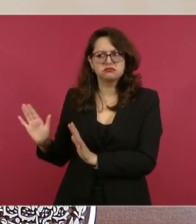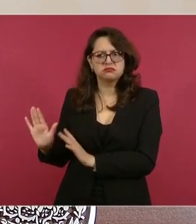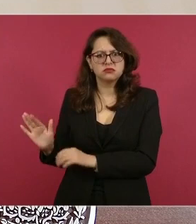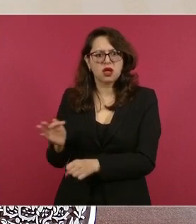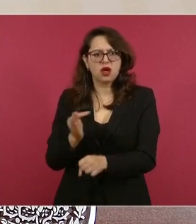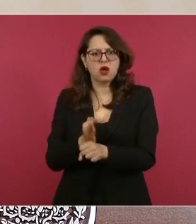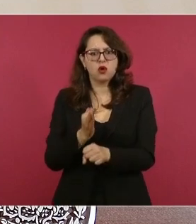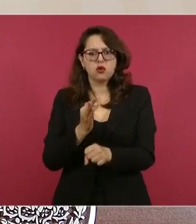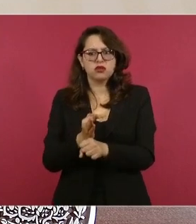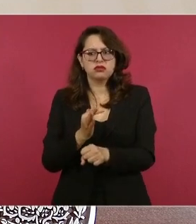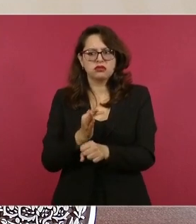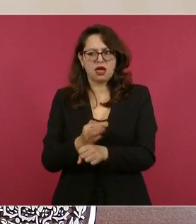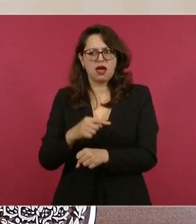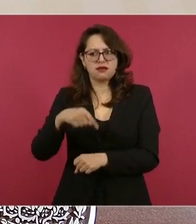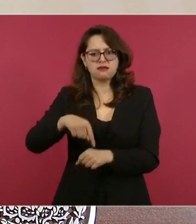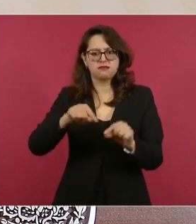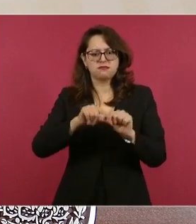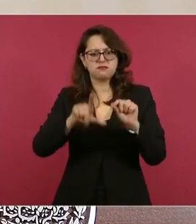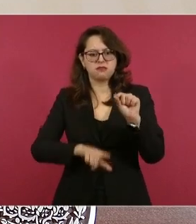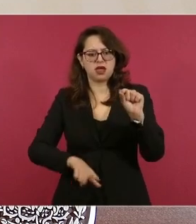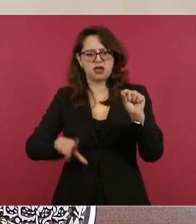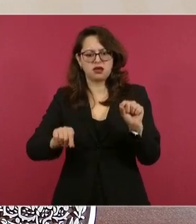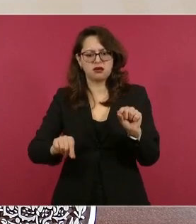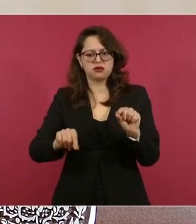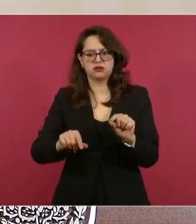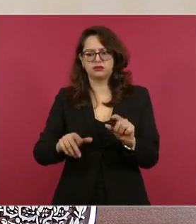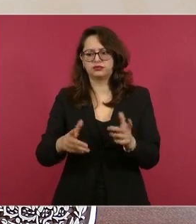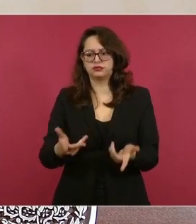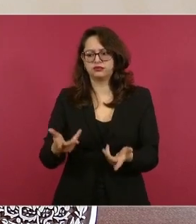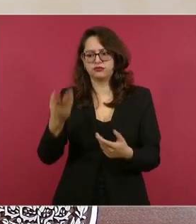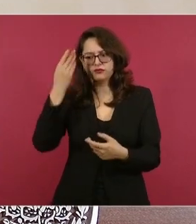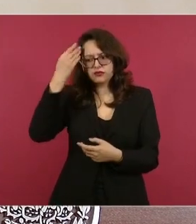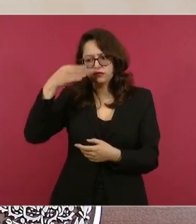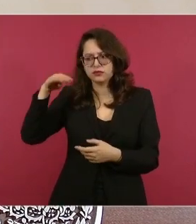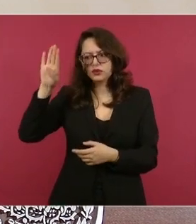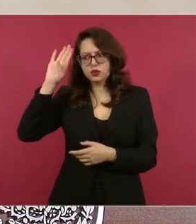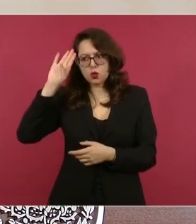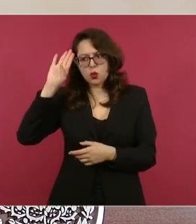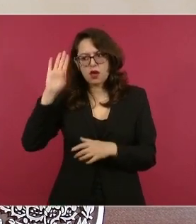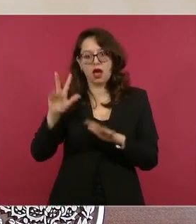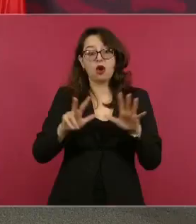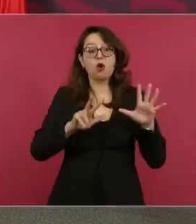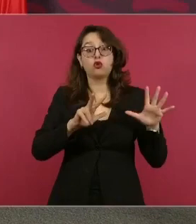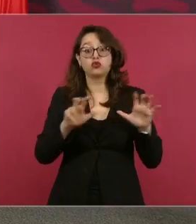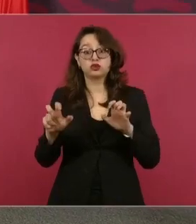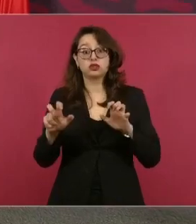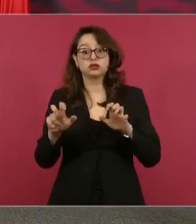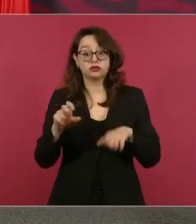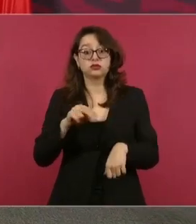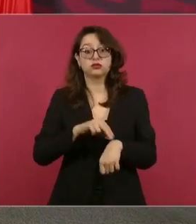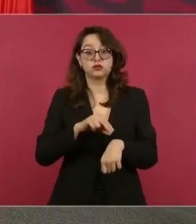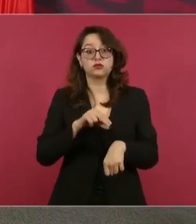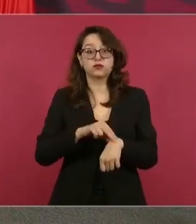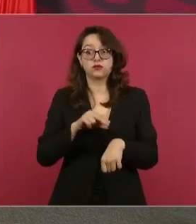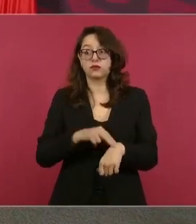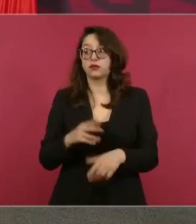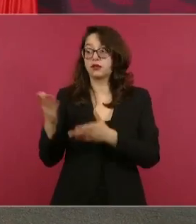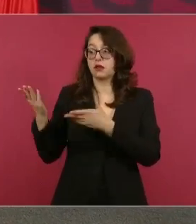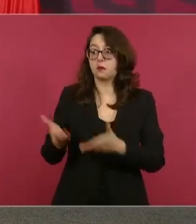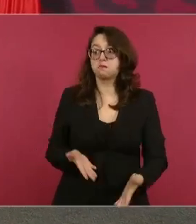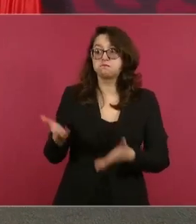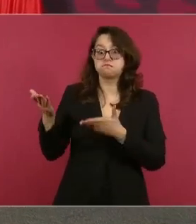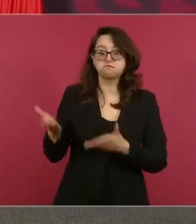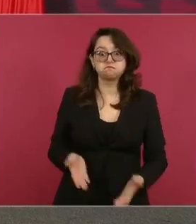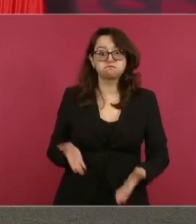médicos especialistas de Cuba ayudándonos en México, y estamos muy